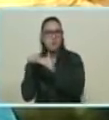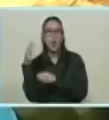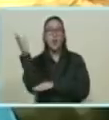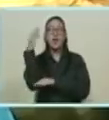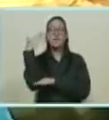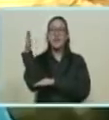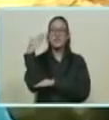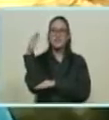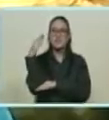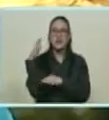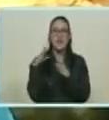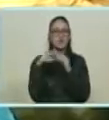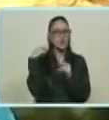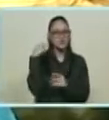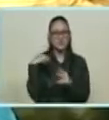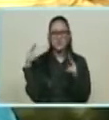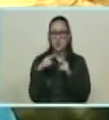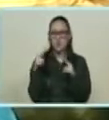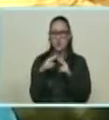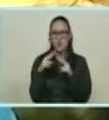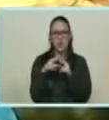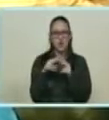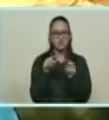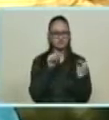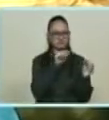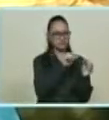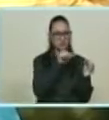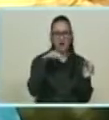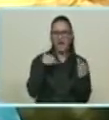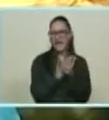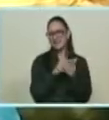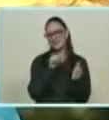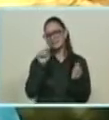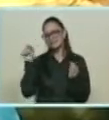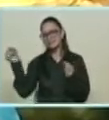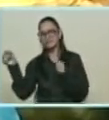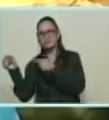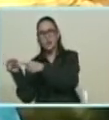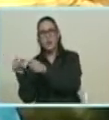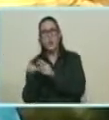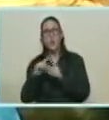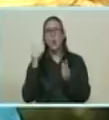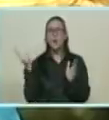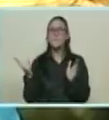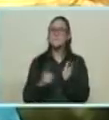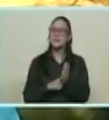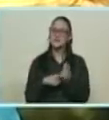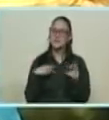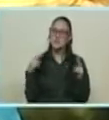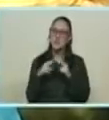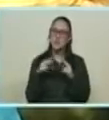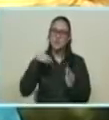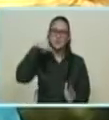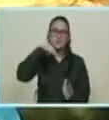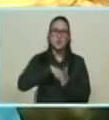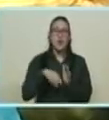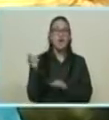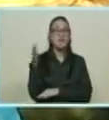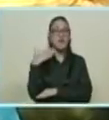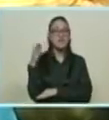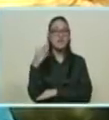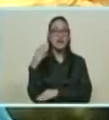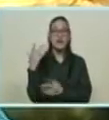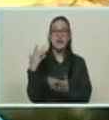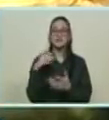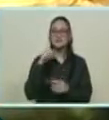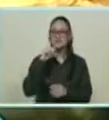Bandera, todo eso yo me lo conozco, de punta a punta. Desde Los Sin Techo, Gran Colombia, La Bandera, todo